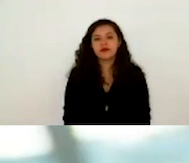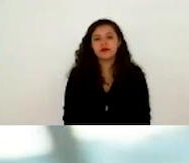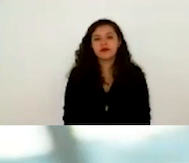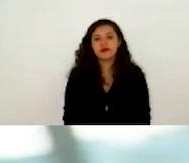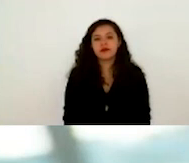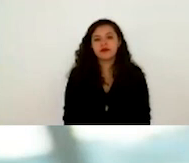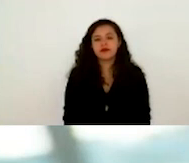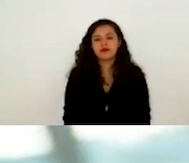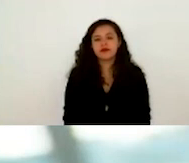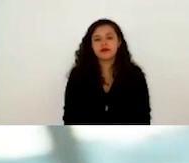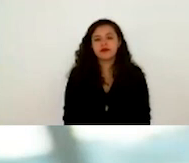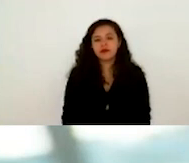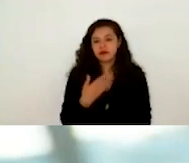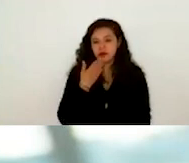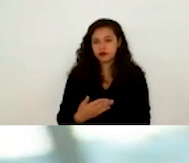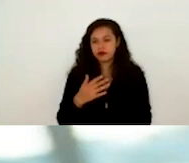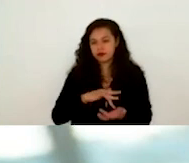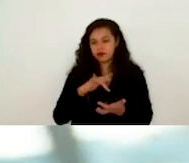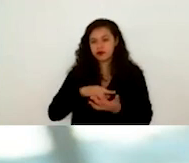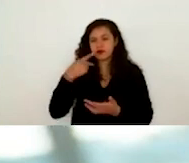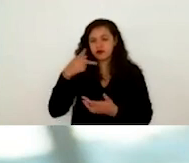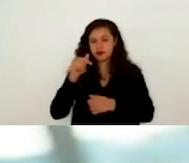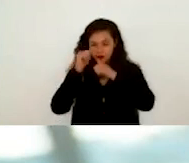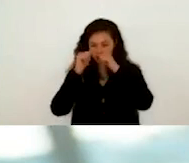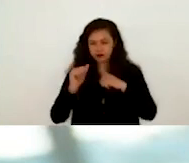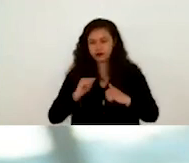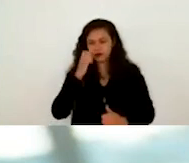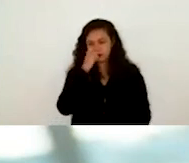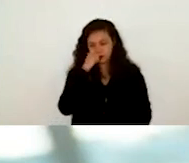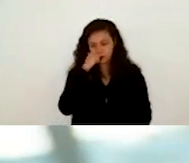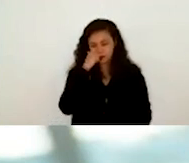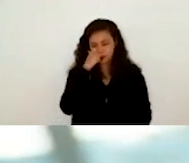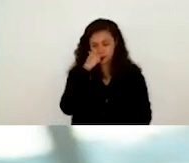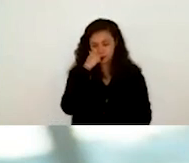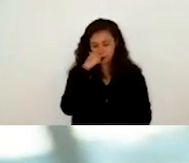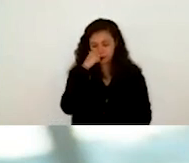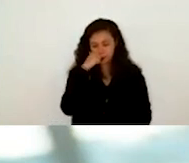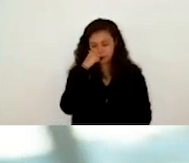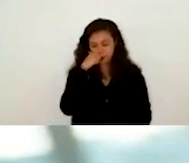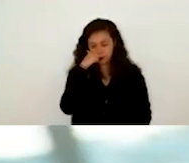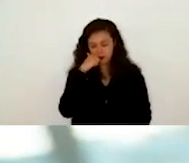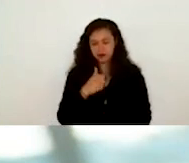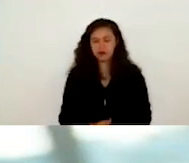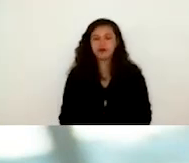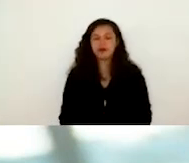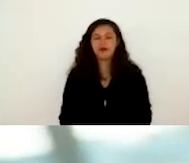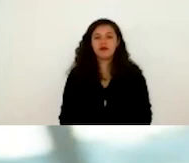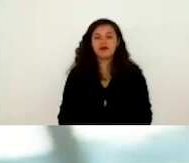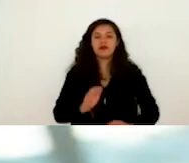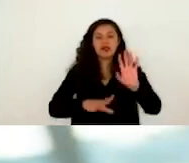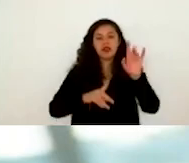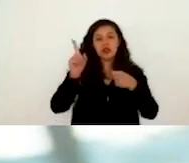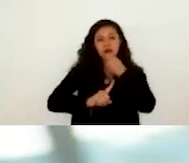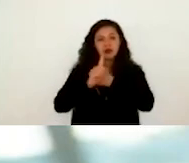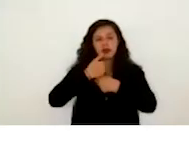muy bien gracias no están llegando evaluaciones muy amables ok cuántas veces nos hemos metido en un conflicto por no saber